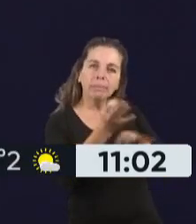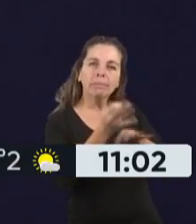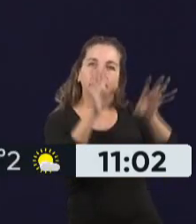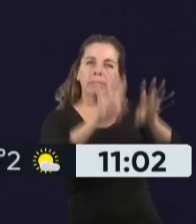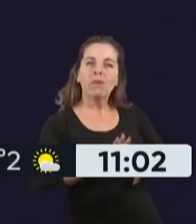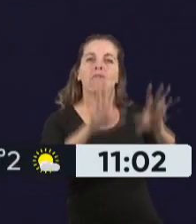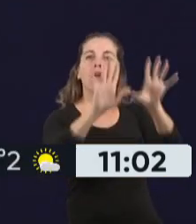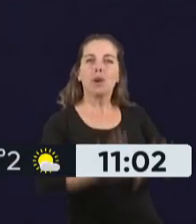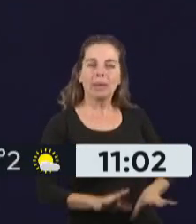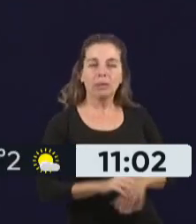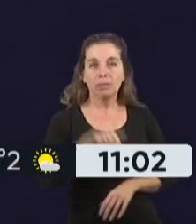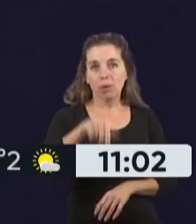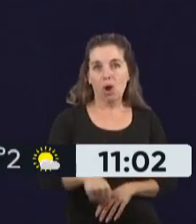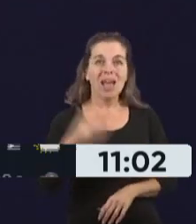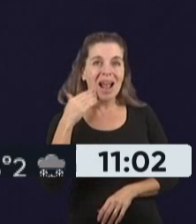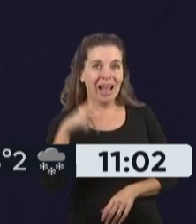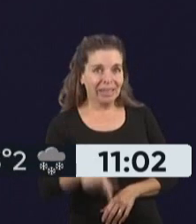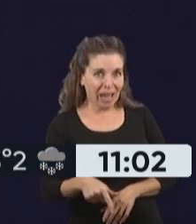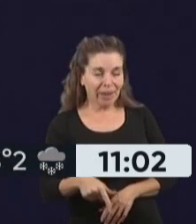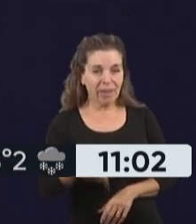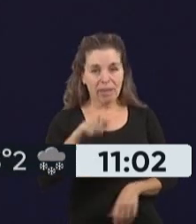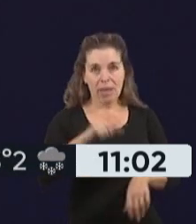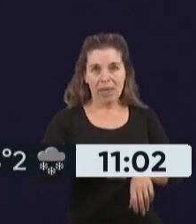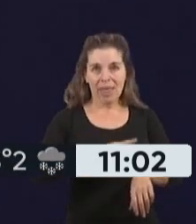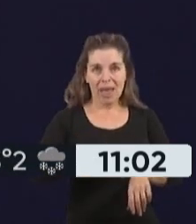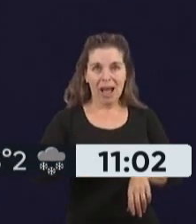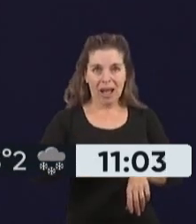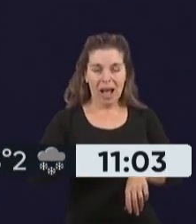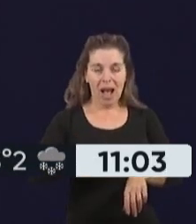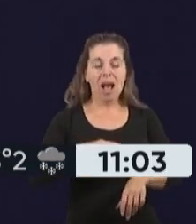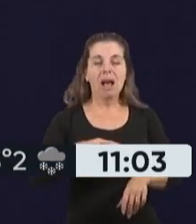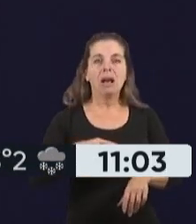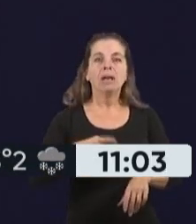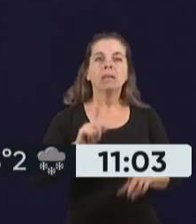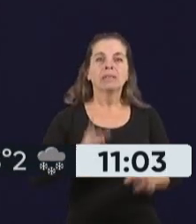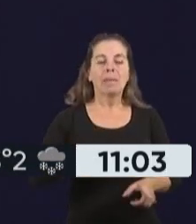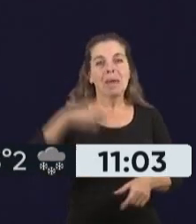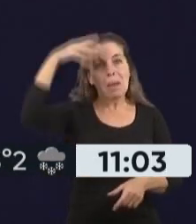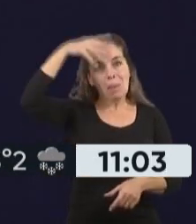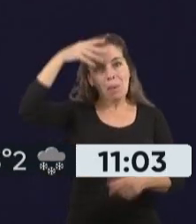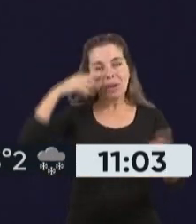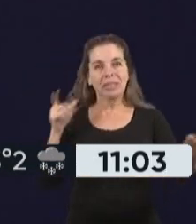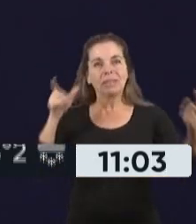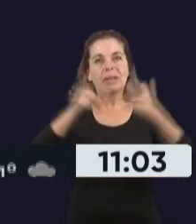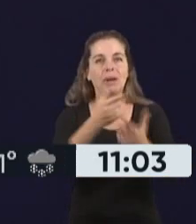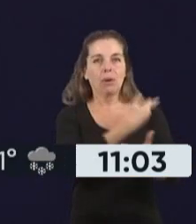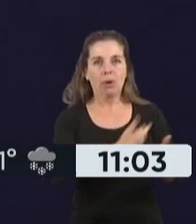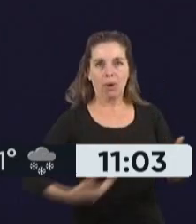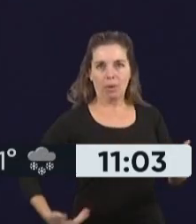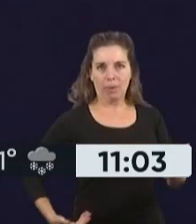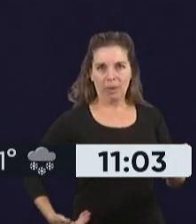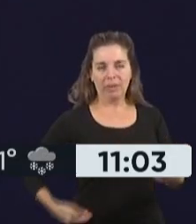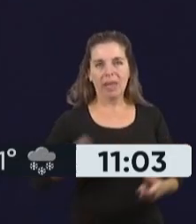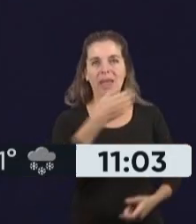tarde, 21:45, hora argentina, va a reunirse precisamente con el presidente